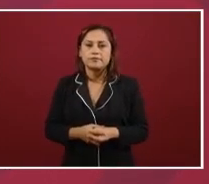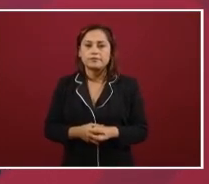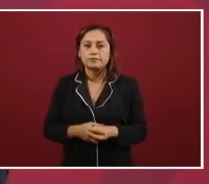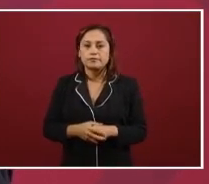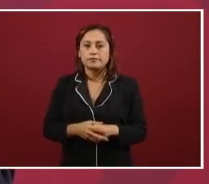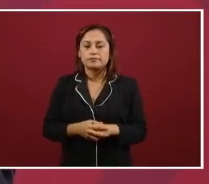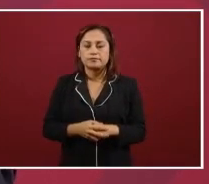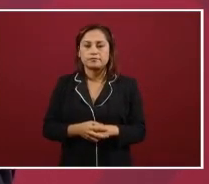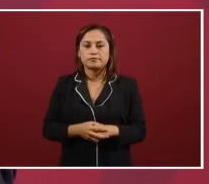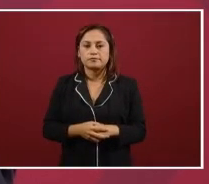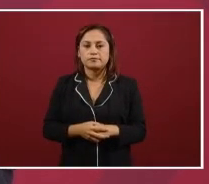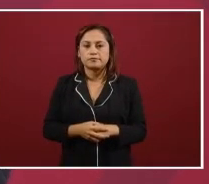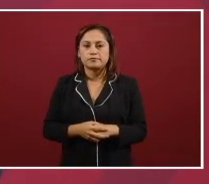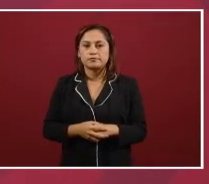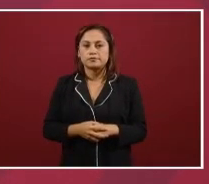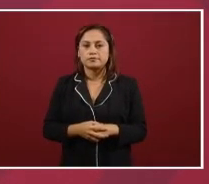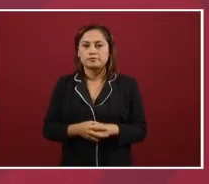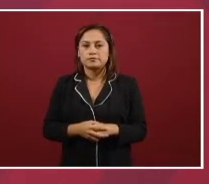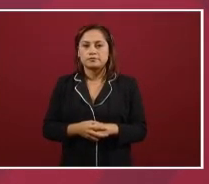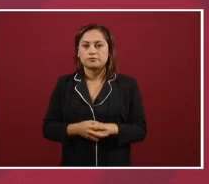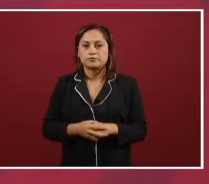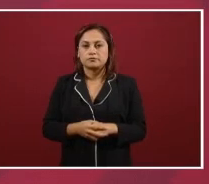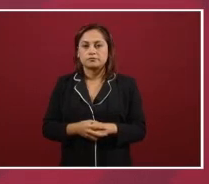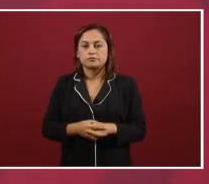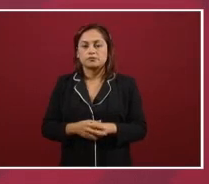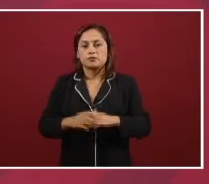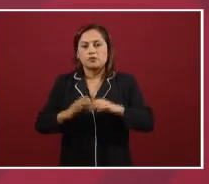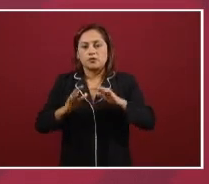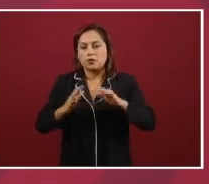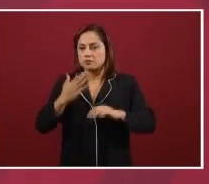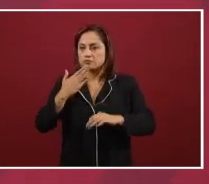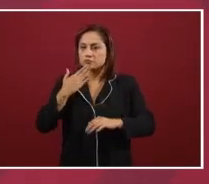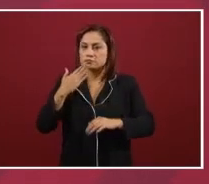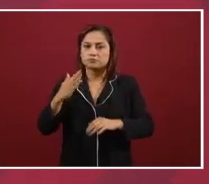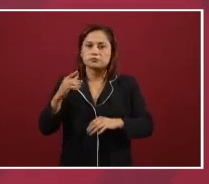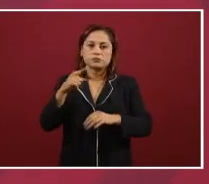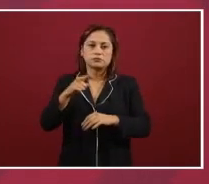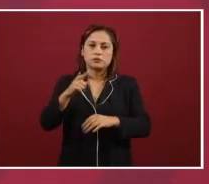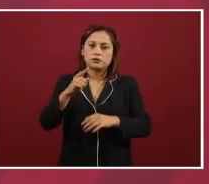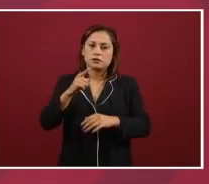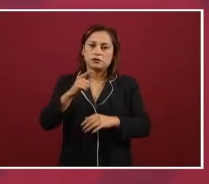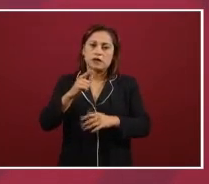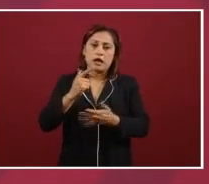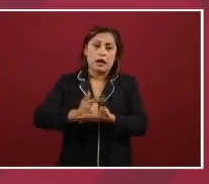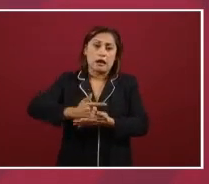no fueron mayores los daños.